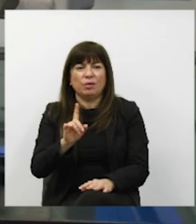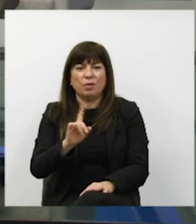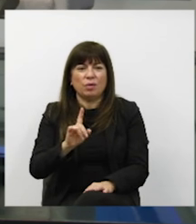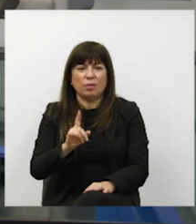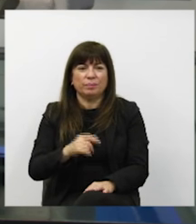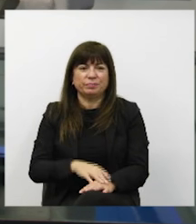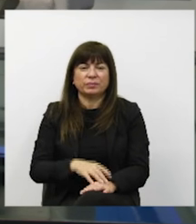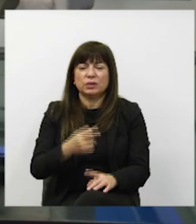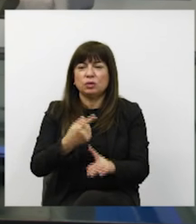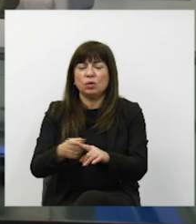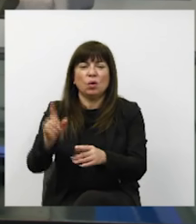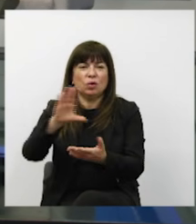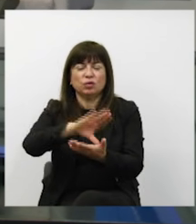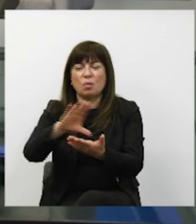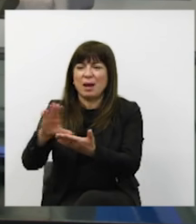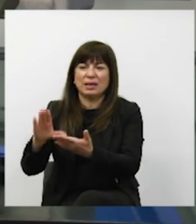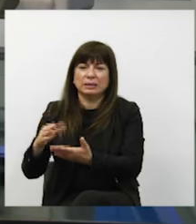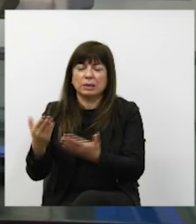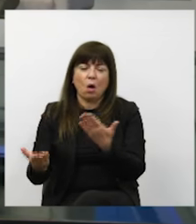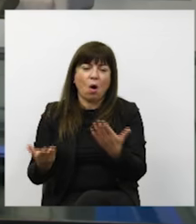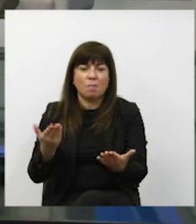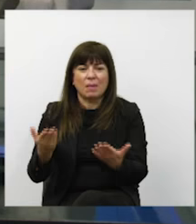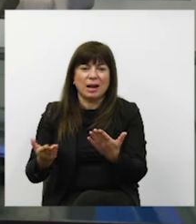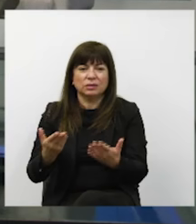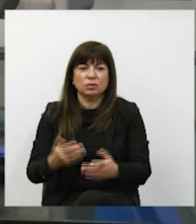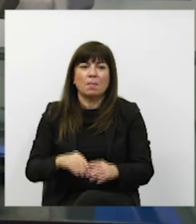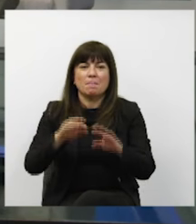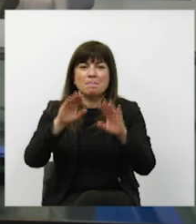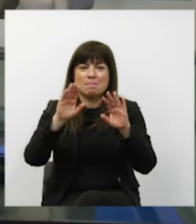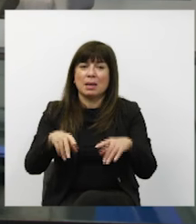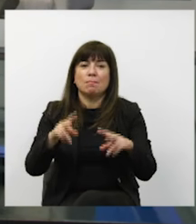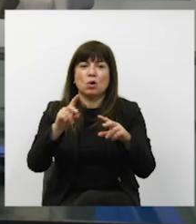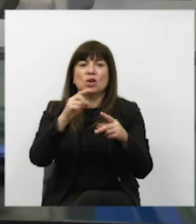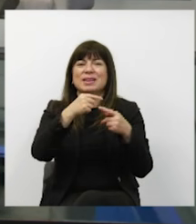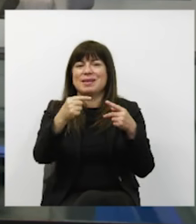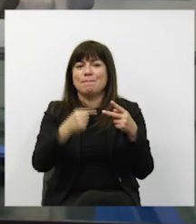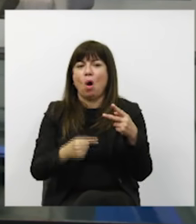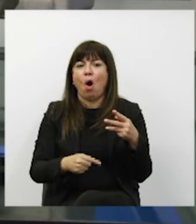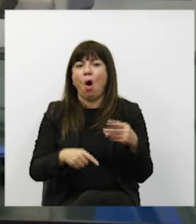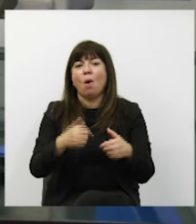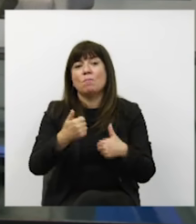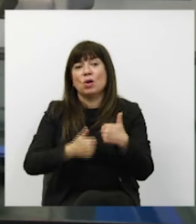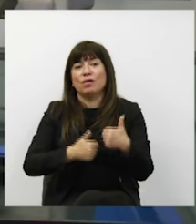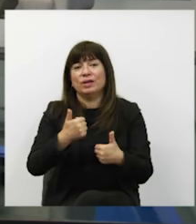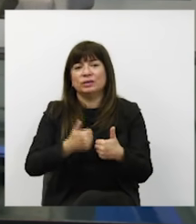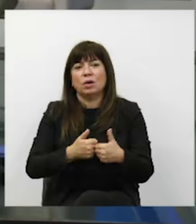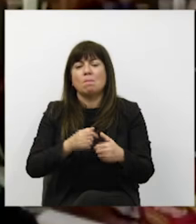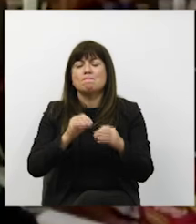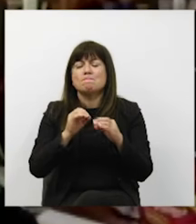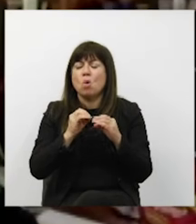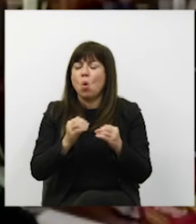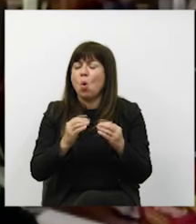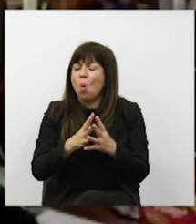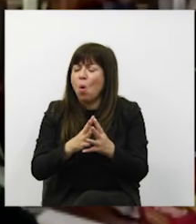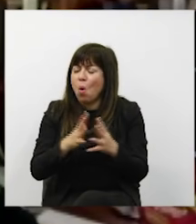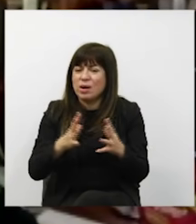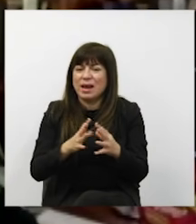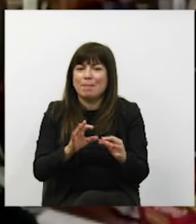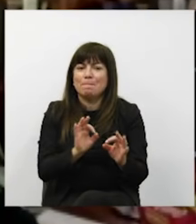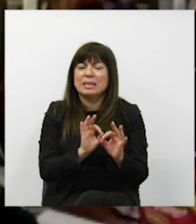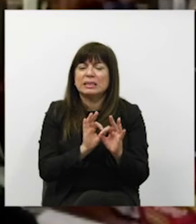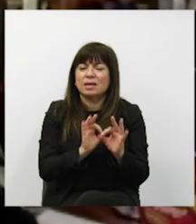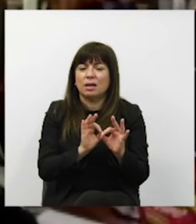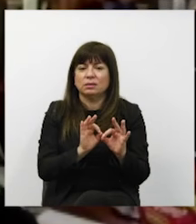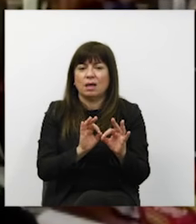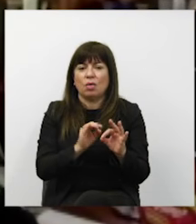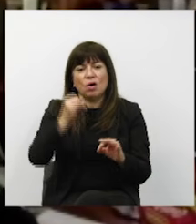si uno lo piensa en los otros países. Y seguimos creando el mismo tipo de profesional, muy especializado, ingenieros